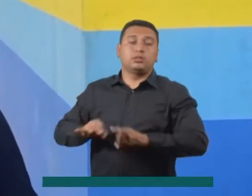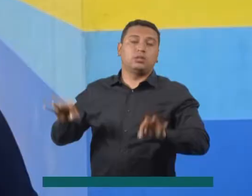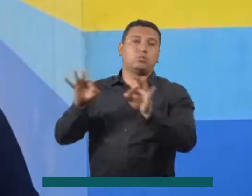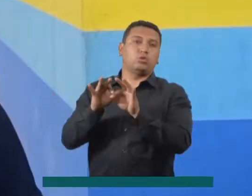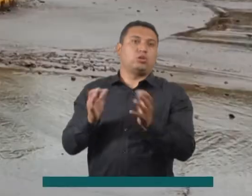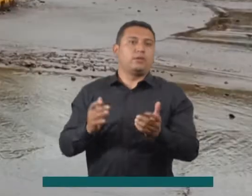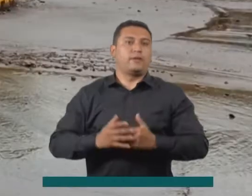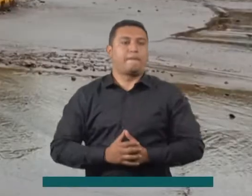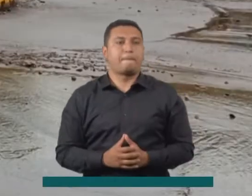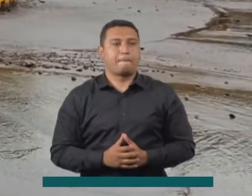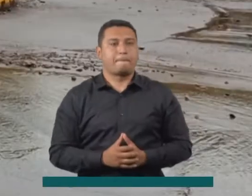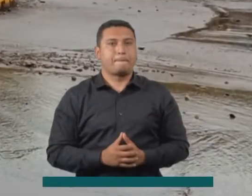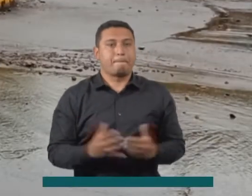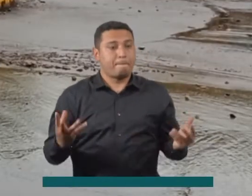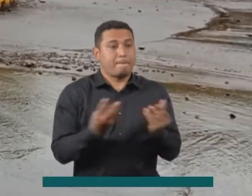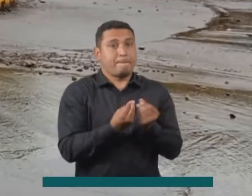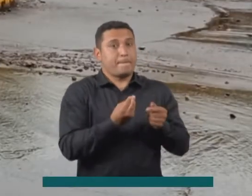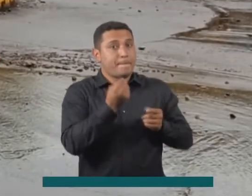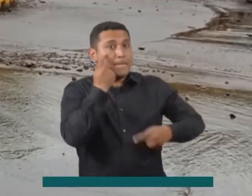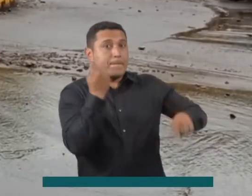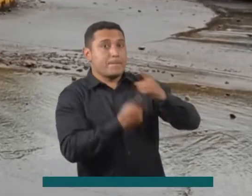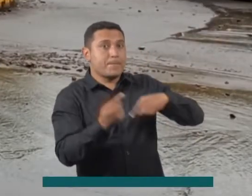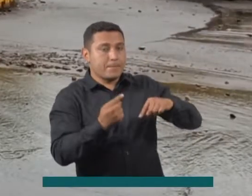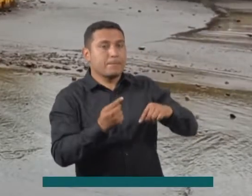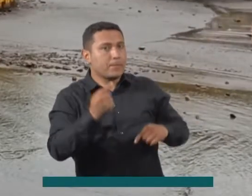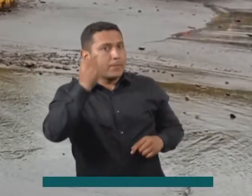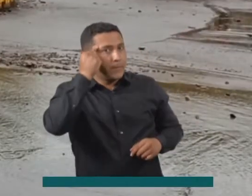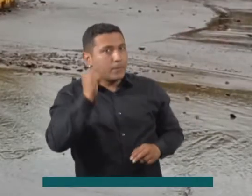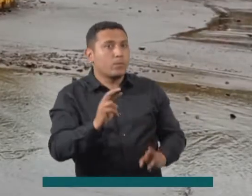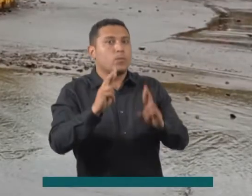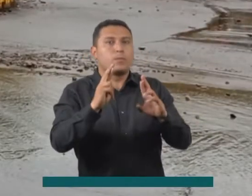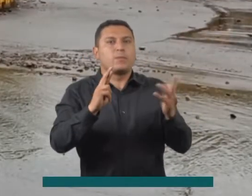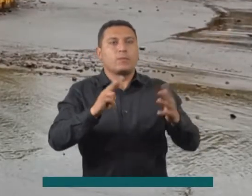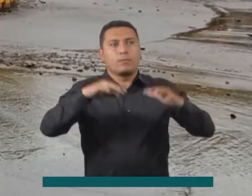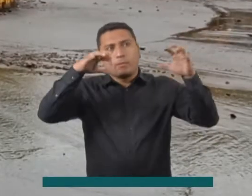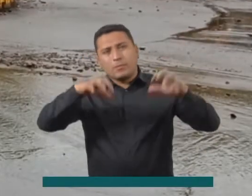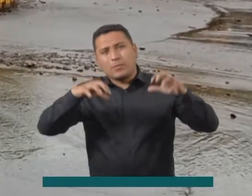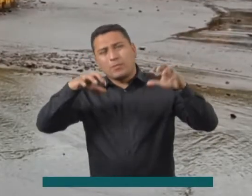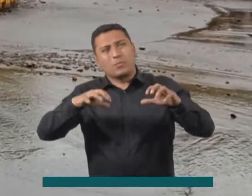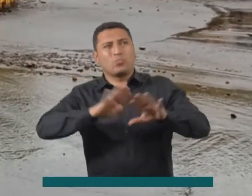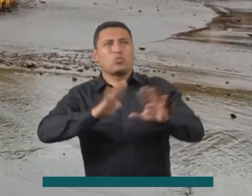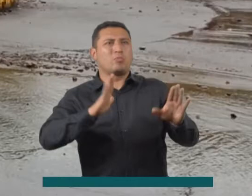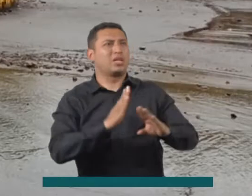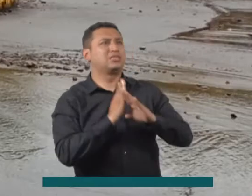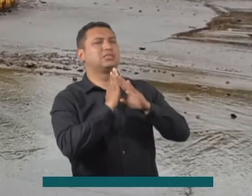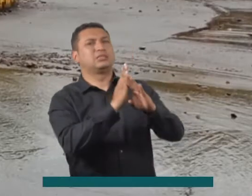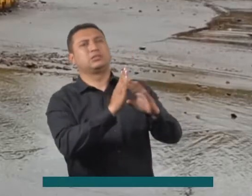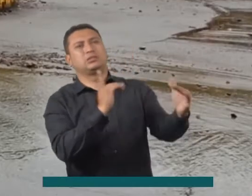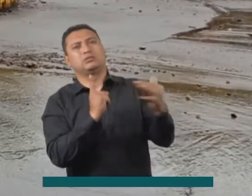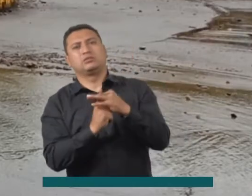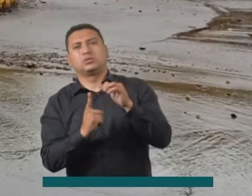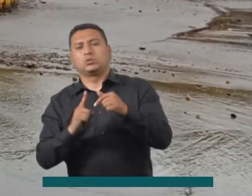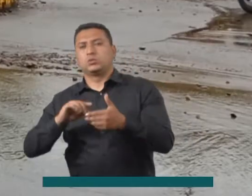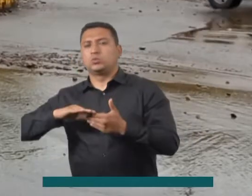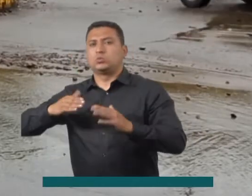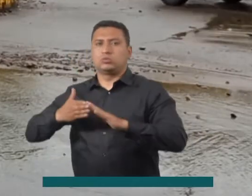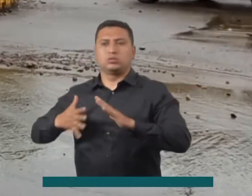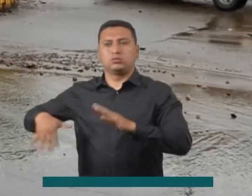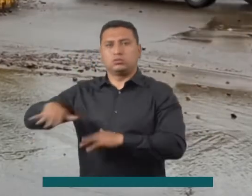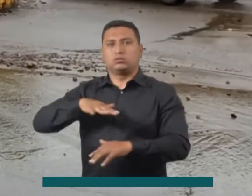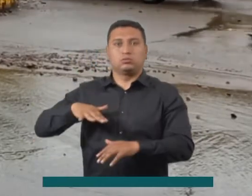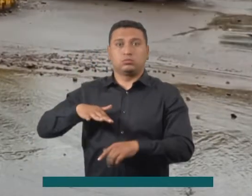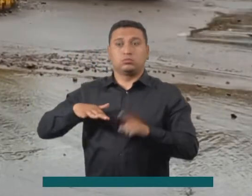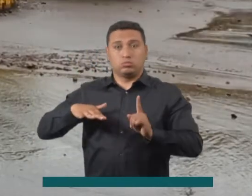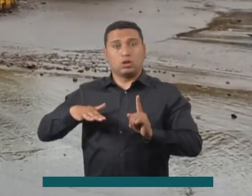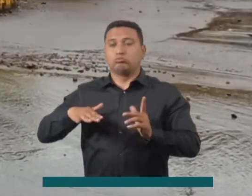podamos dialogar. Según el gremio del turismo, se espera que la temporada de lluvias no siga afectando la economía de la ciudad, ya que se verían